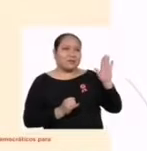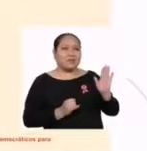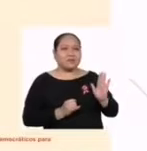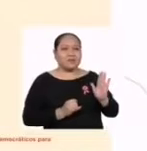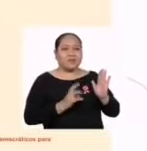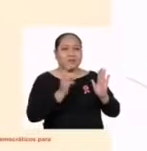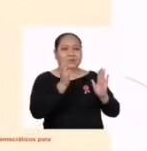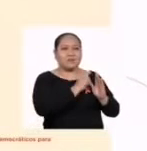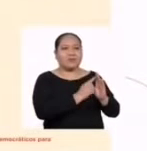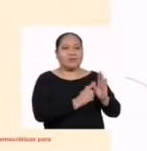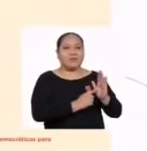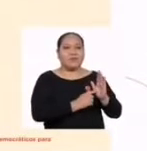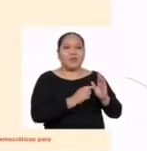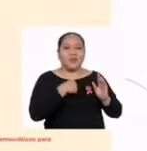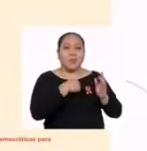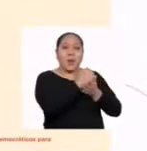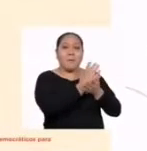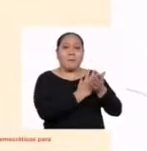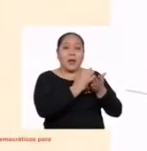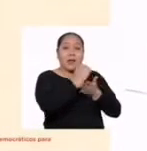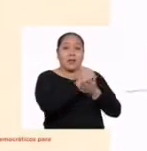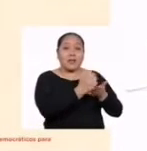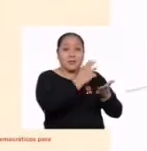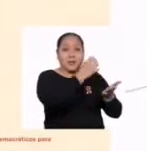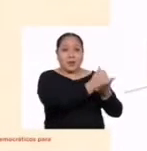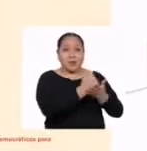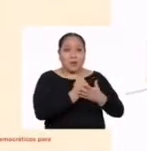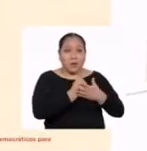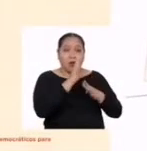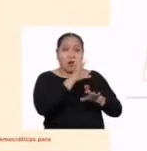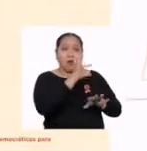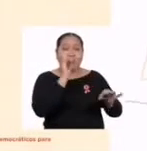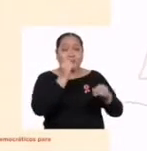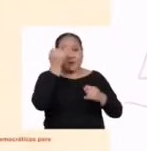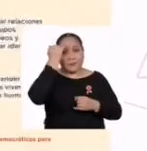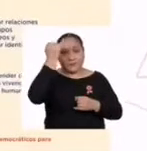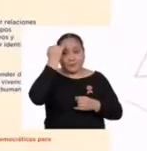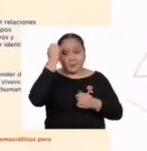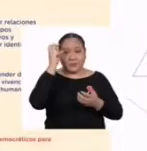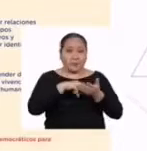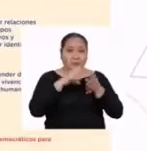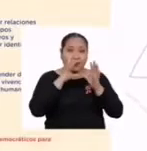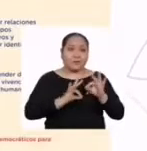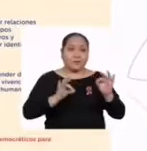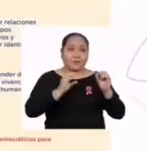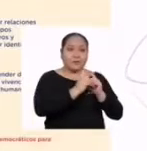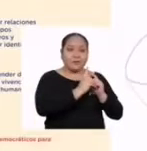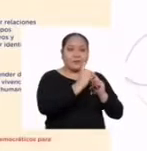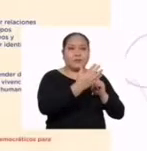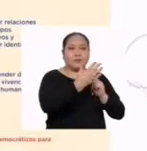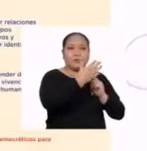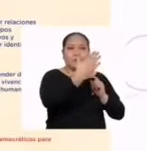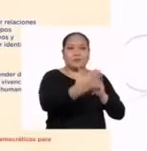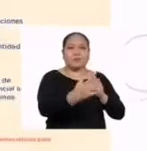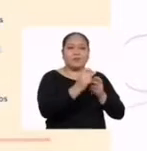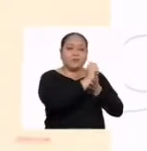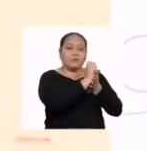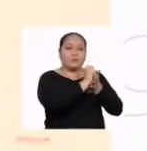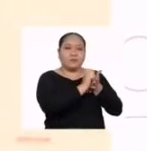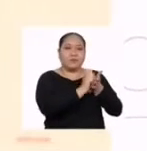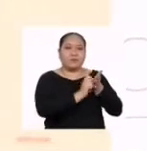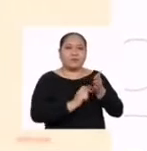el texto con las partes que me han ayudado a construir las ideas principales. En el lado derecho vemos mis